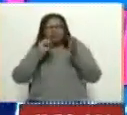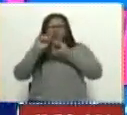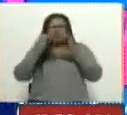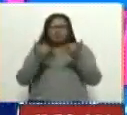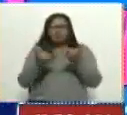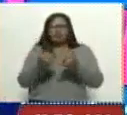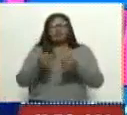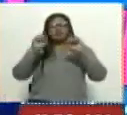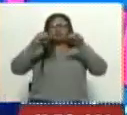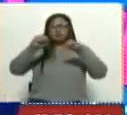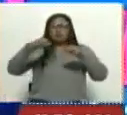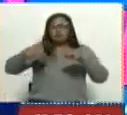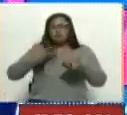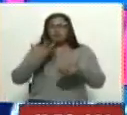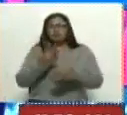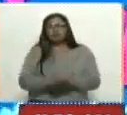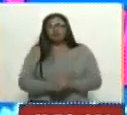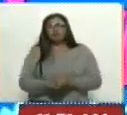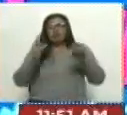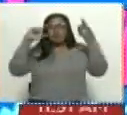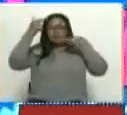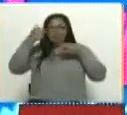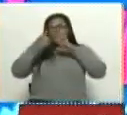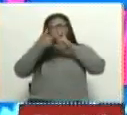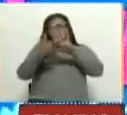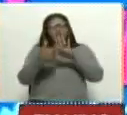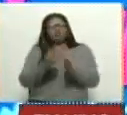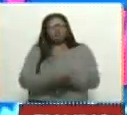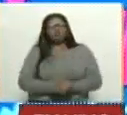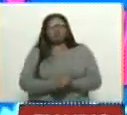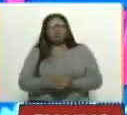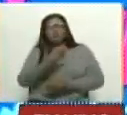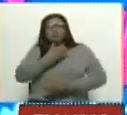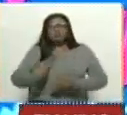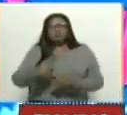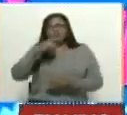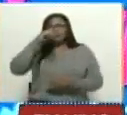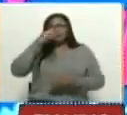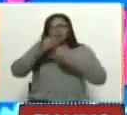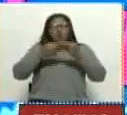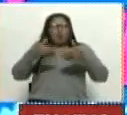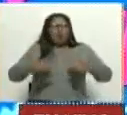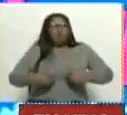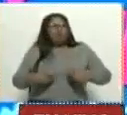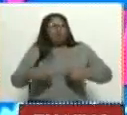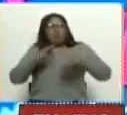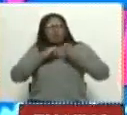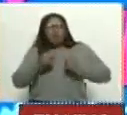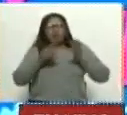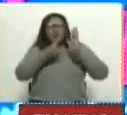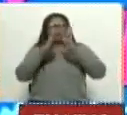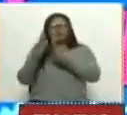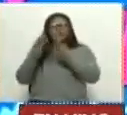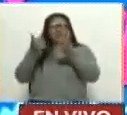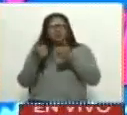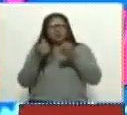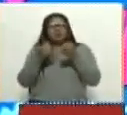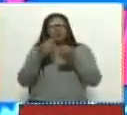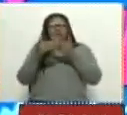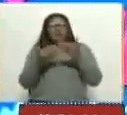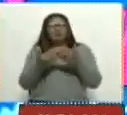sí es posible y Chávez no los demostró presidente Nicolás Maduro ha hecho un esfuerzo por organizar la revolución en